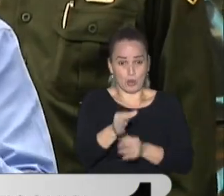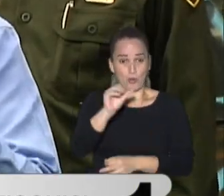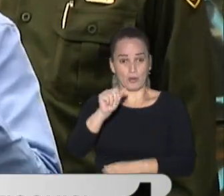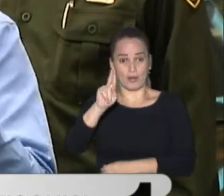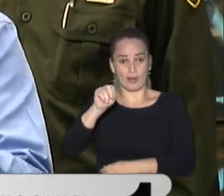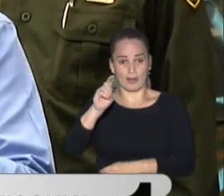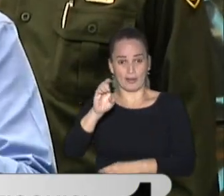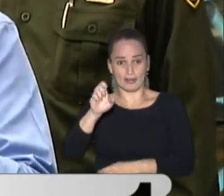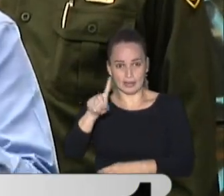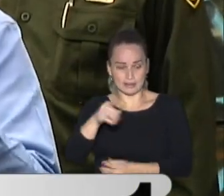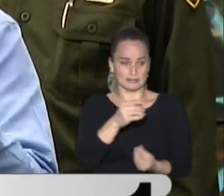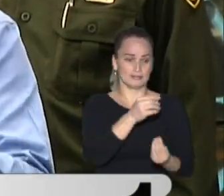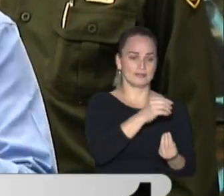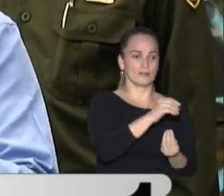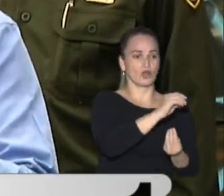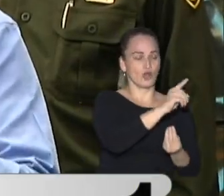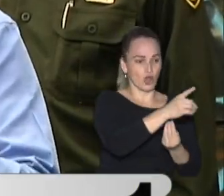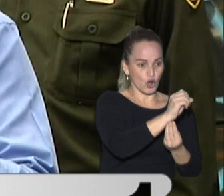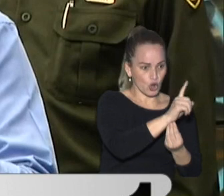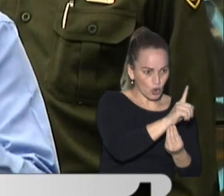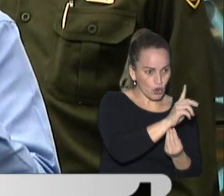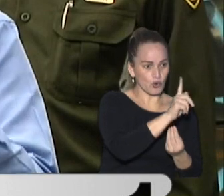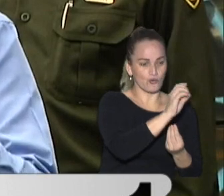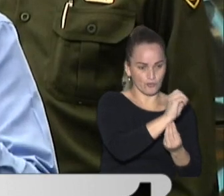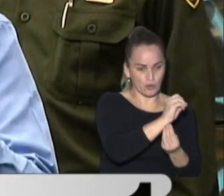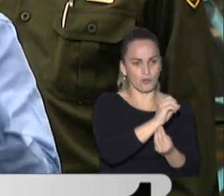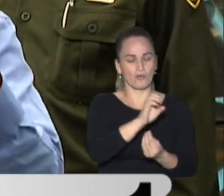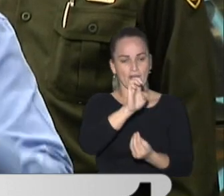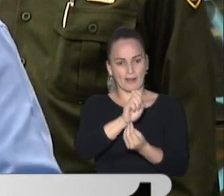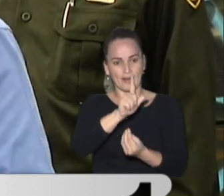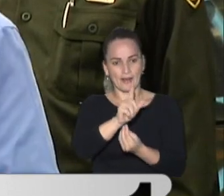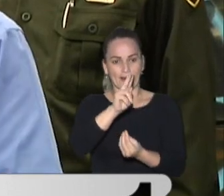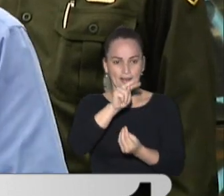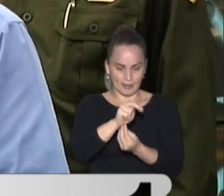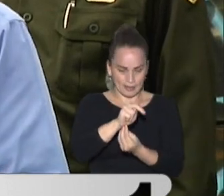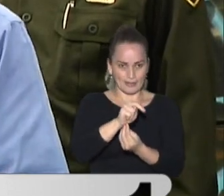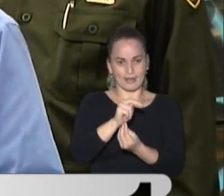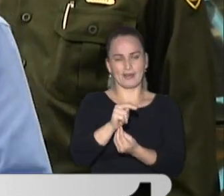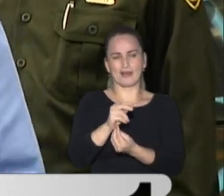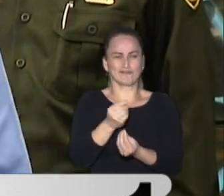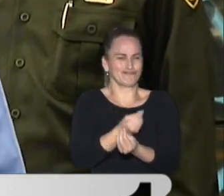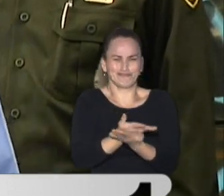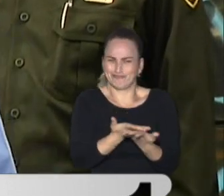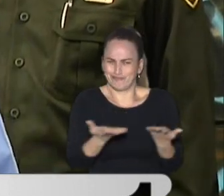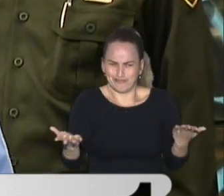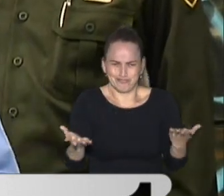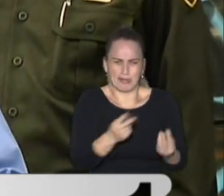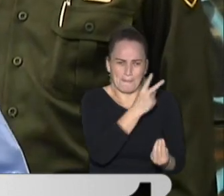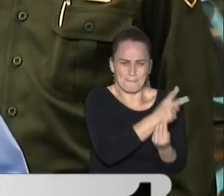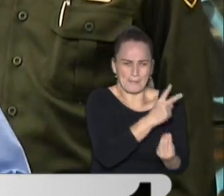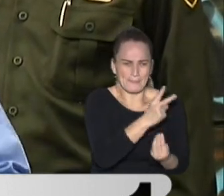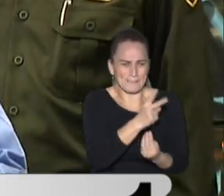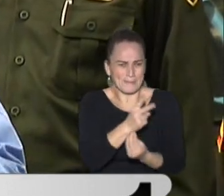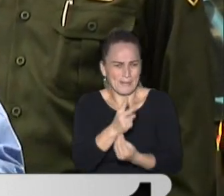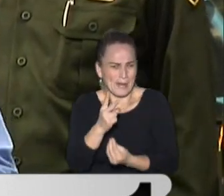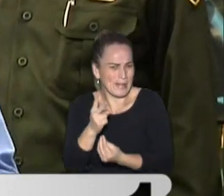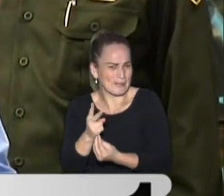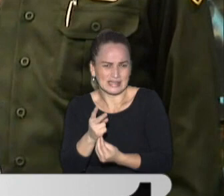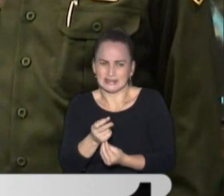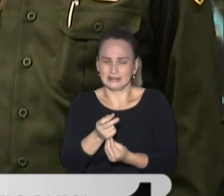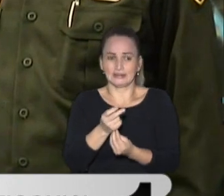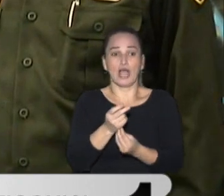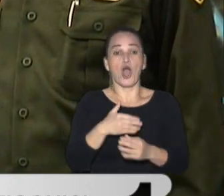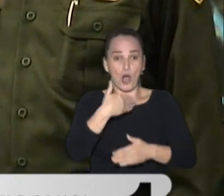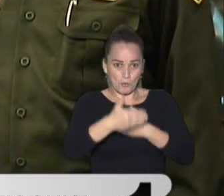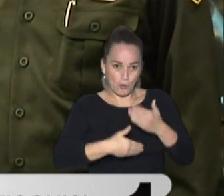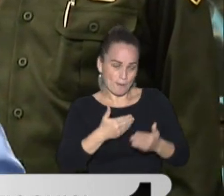del Golfo, el ELN, las disidencias de las FARC, los caparros y por supuesto la narcotalia. Esas organizaciones que han venido siendo